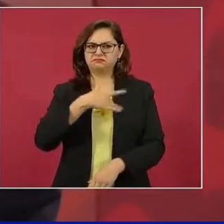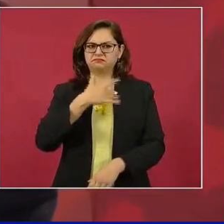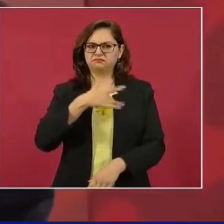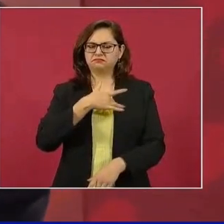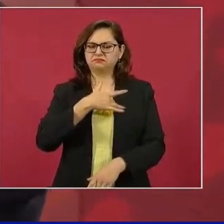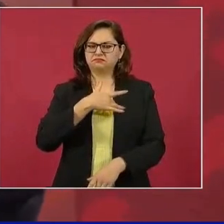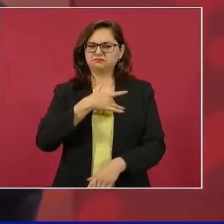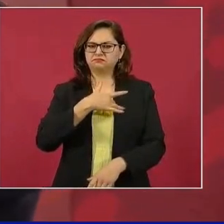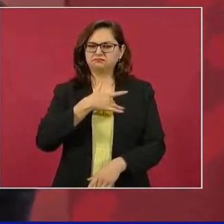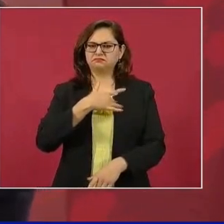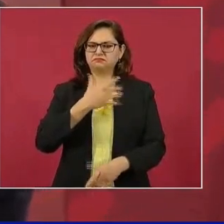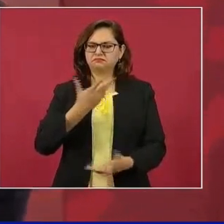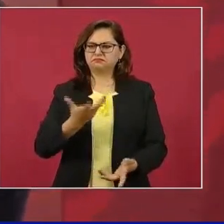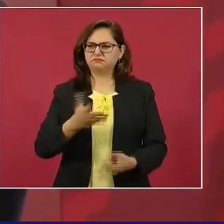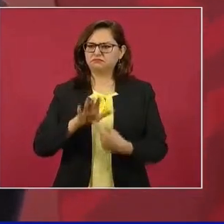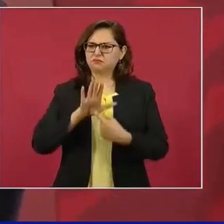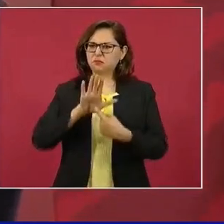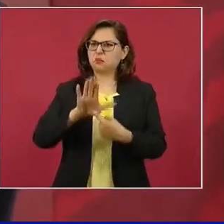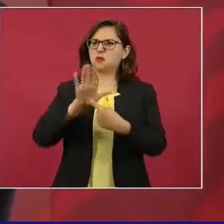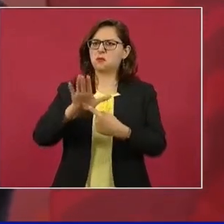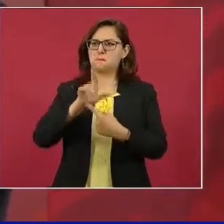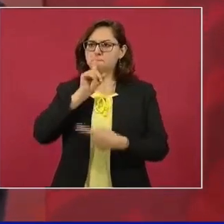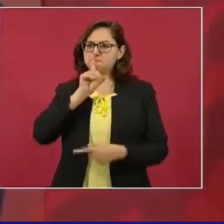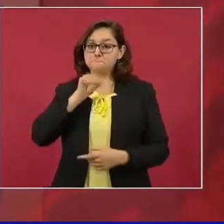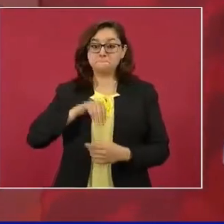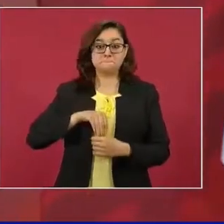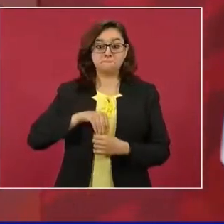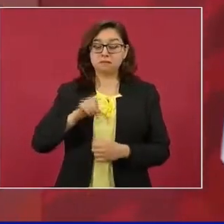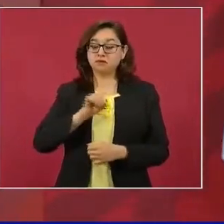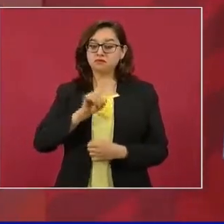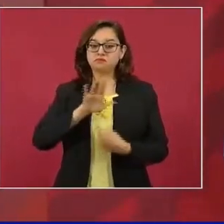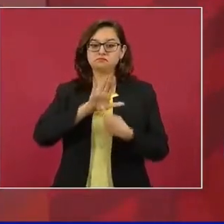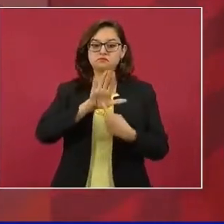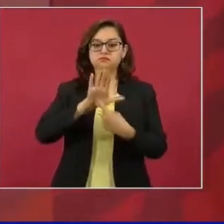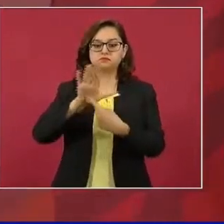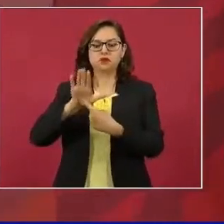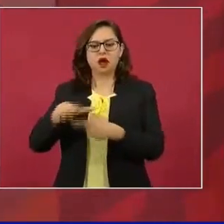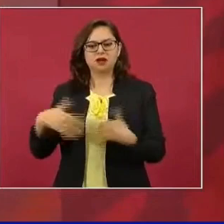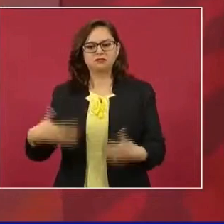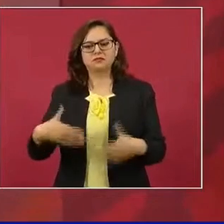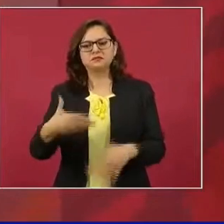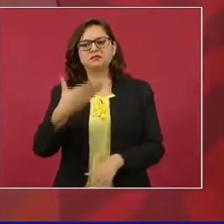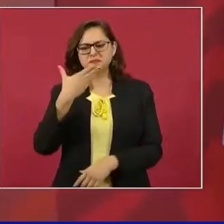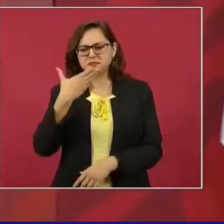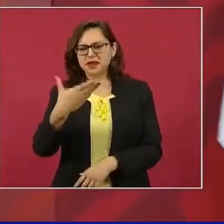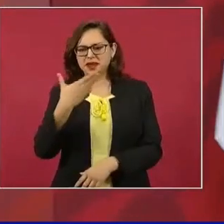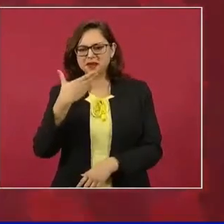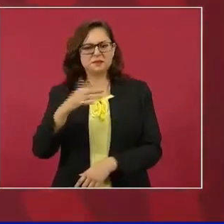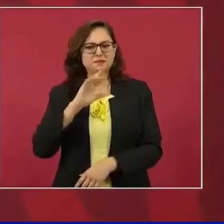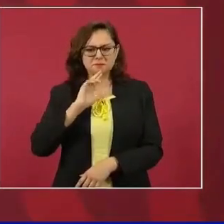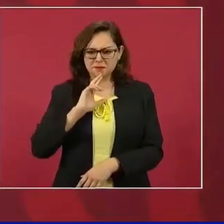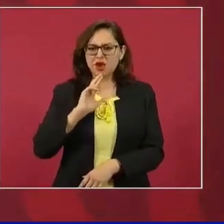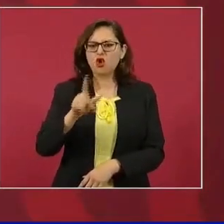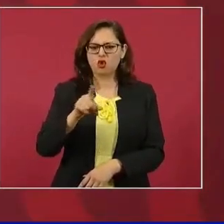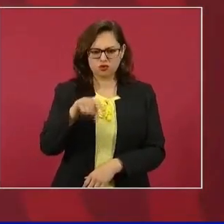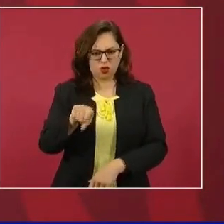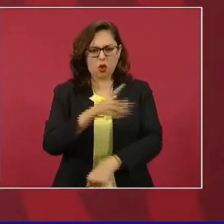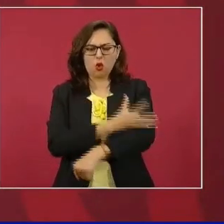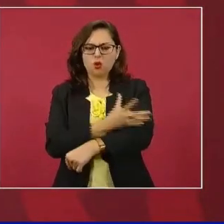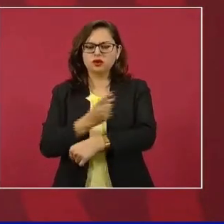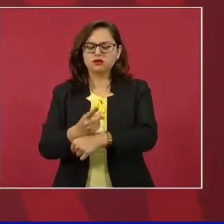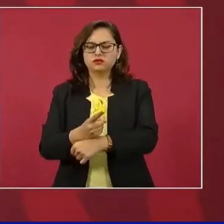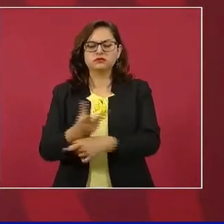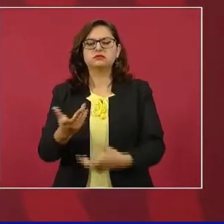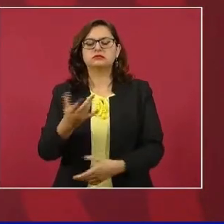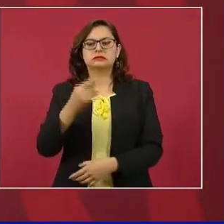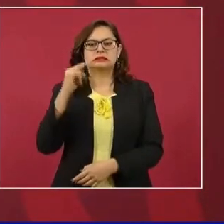y hasta celebro que actúen así, porque me molesta más la hipocresía.